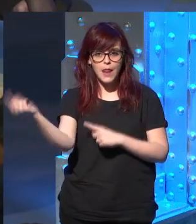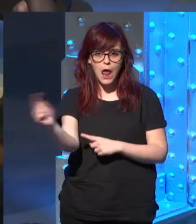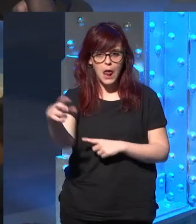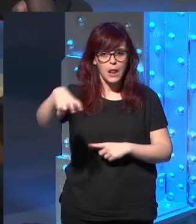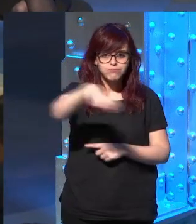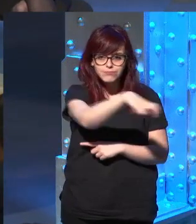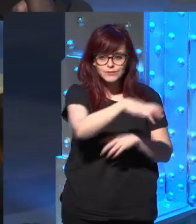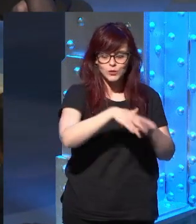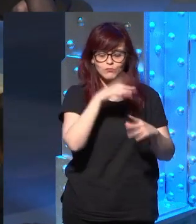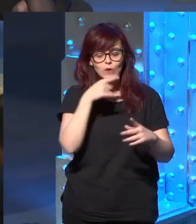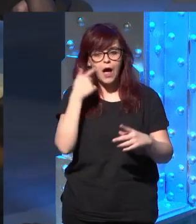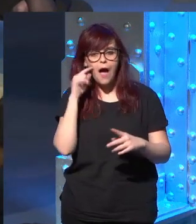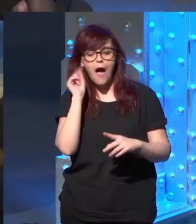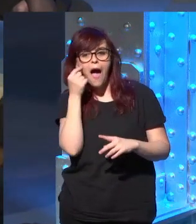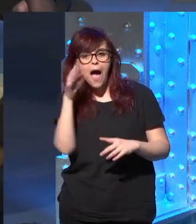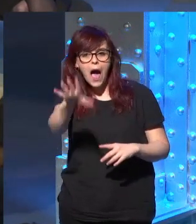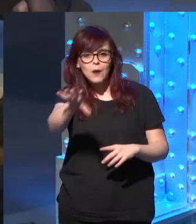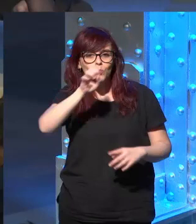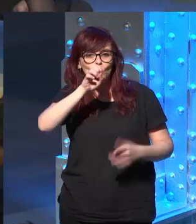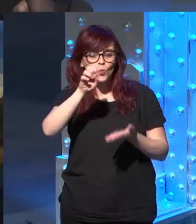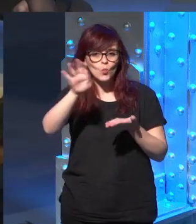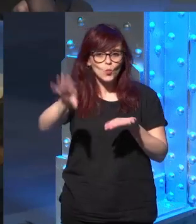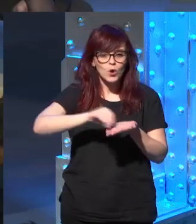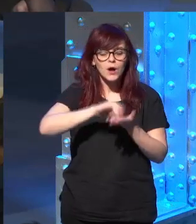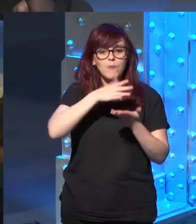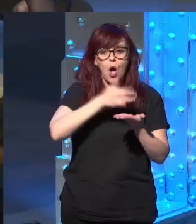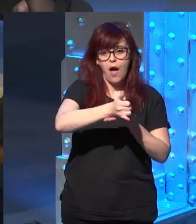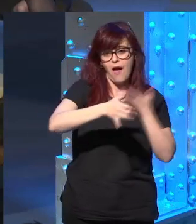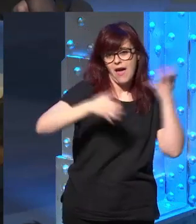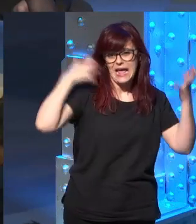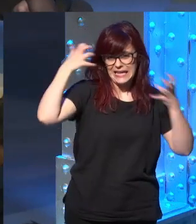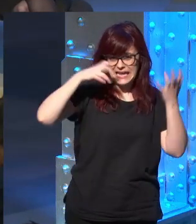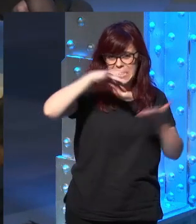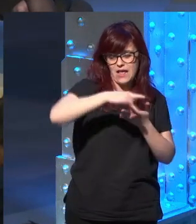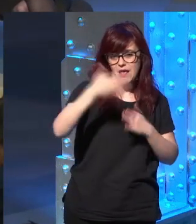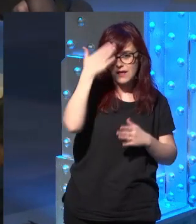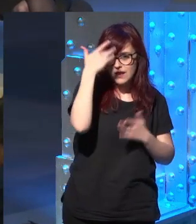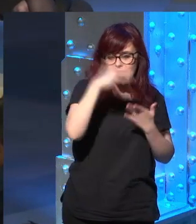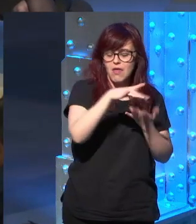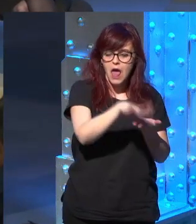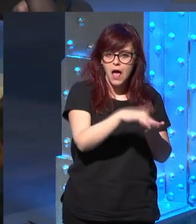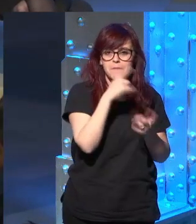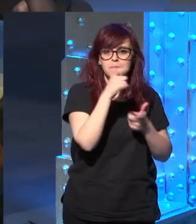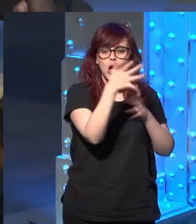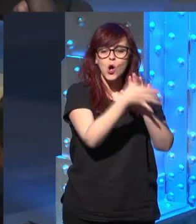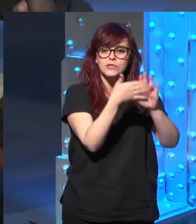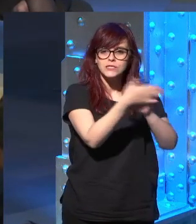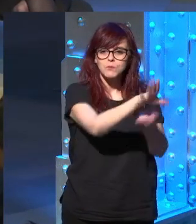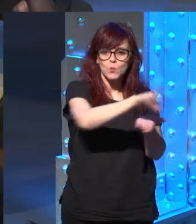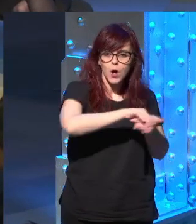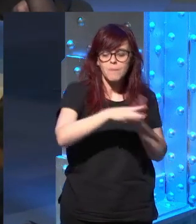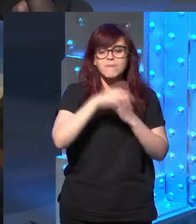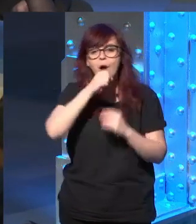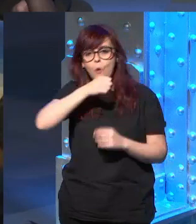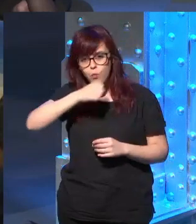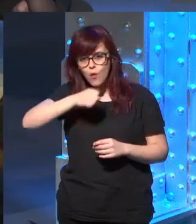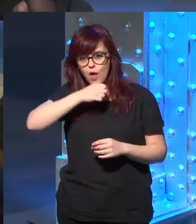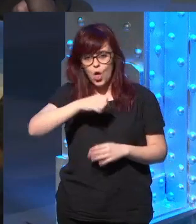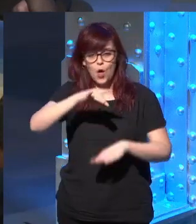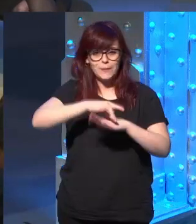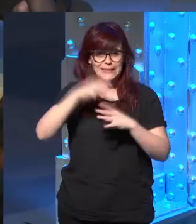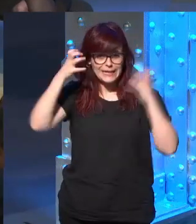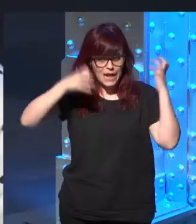con veterinaria, palabras que me contaban mi ganadera, la historia de mi familia, ¿no? Porque mi abuelo era veterinario, mi padre también